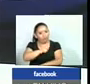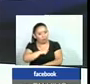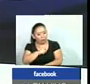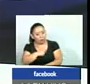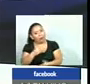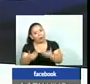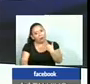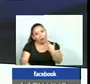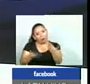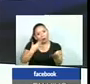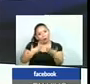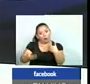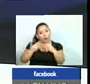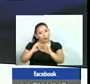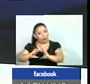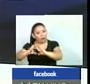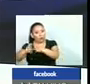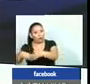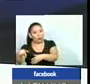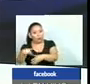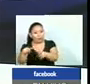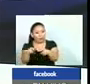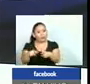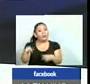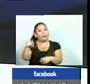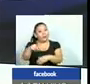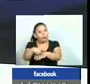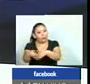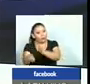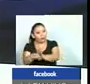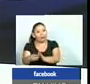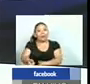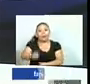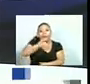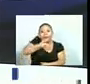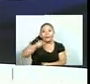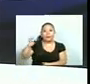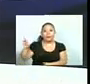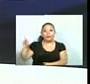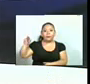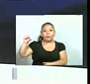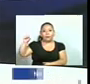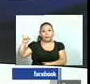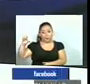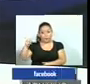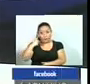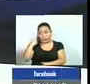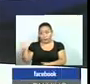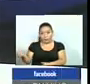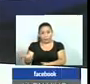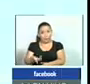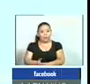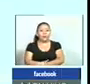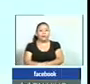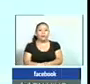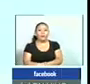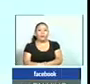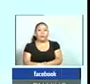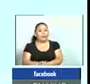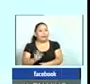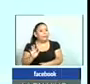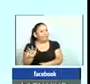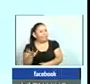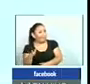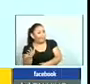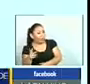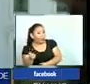declaración ante una comisión del Congreso Bricio Segovia de la Voz de América nos informa adelante cuando quedan poco